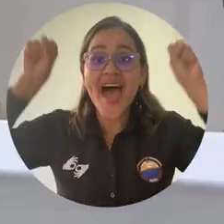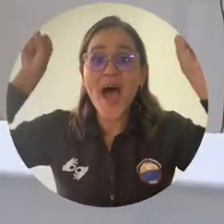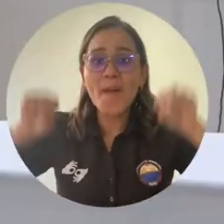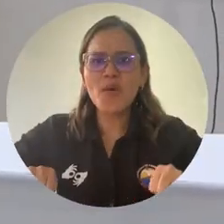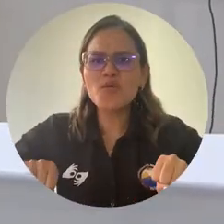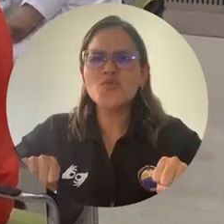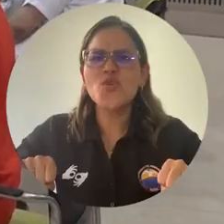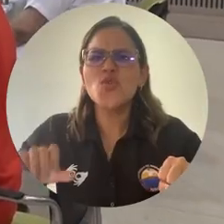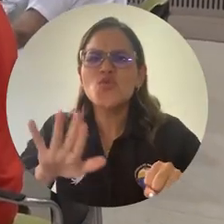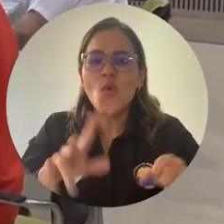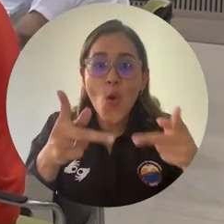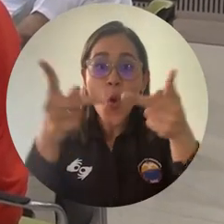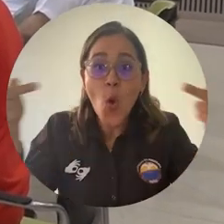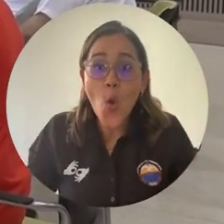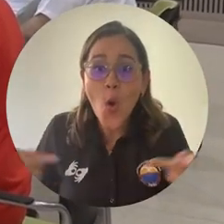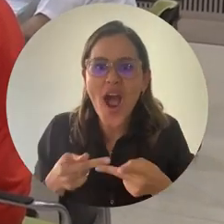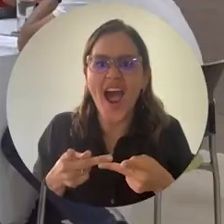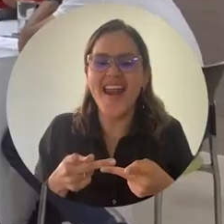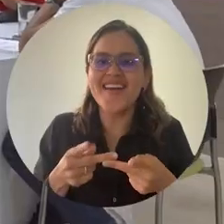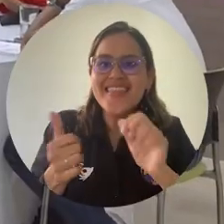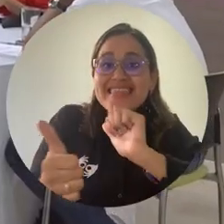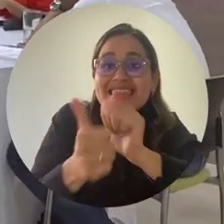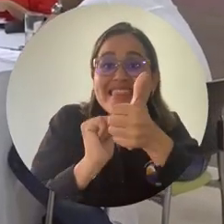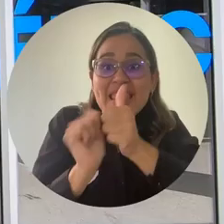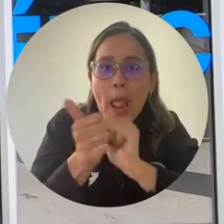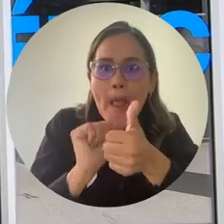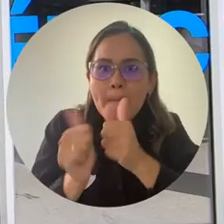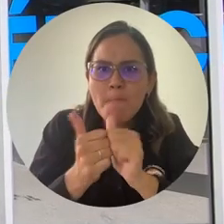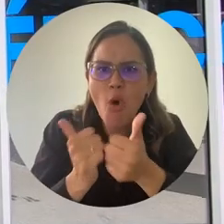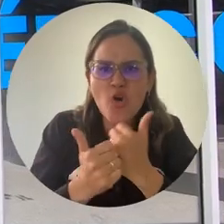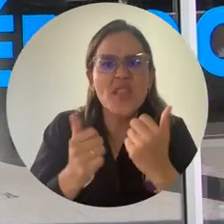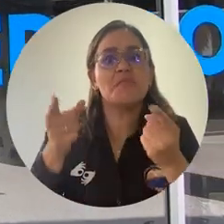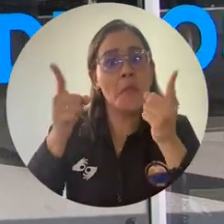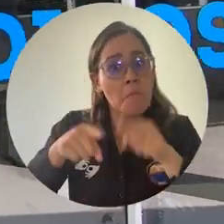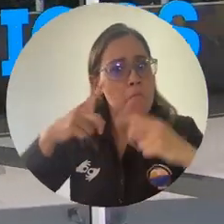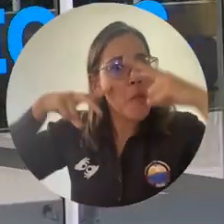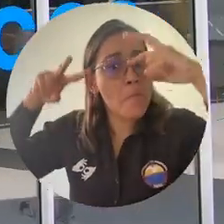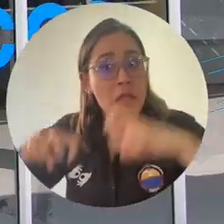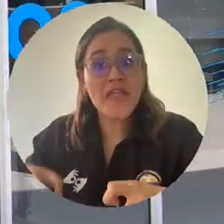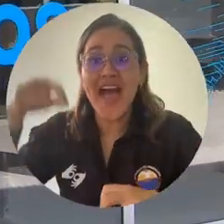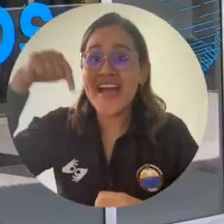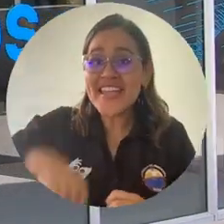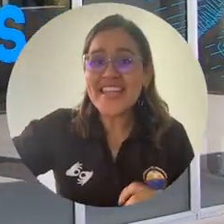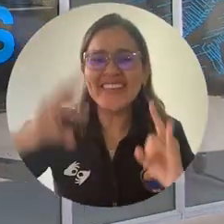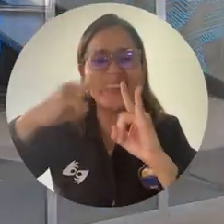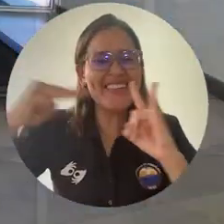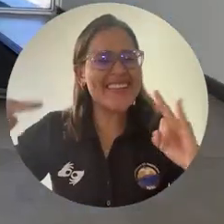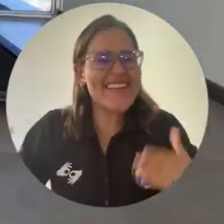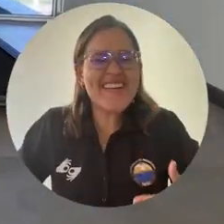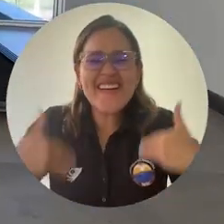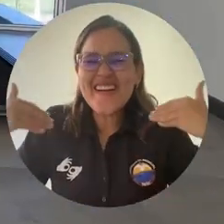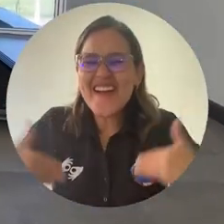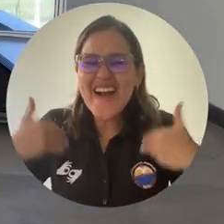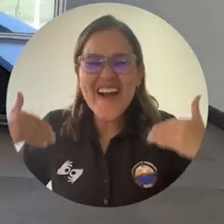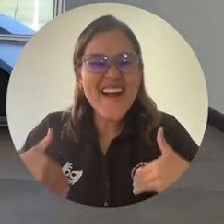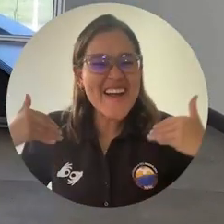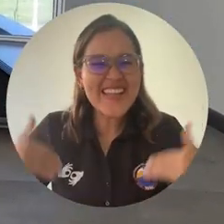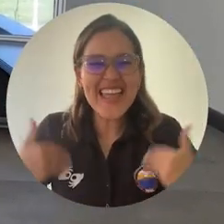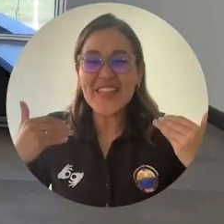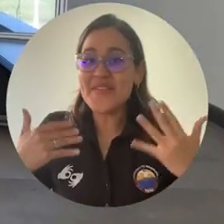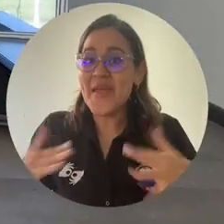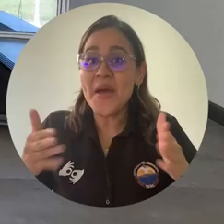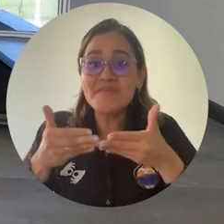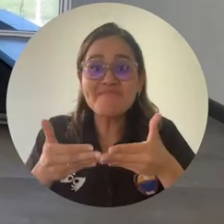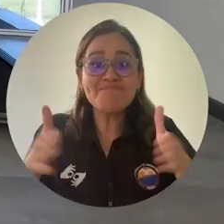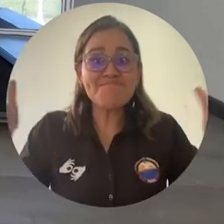Tras la aprobación y creación del Centro de Alto Rendimiento y Estudios Biomédicos, estudiantes de la Universidad del Magdalena celebran y ven con beneplácito